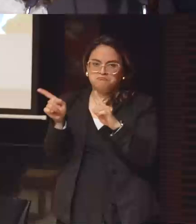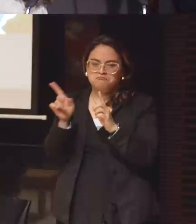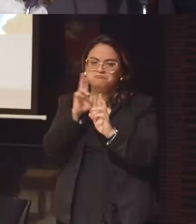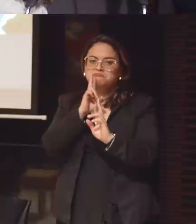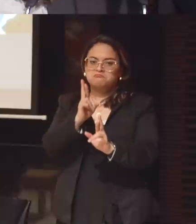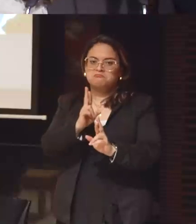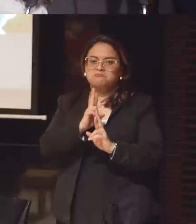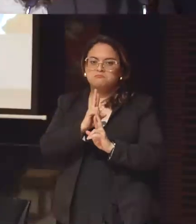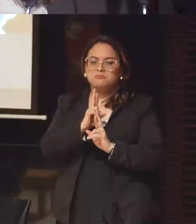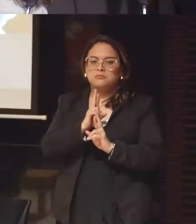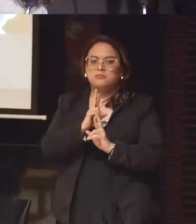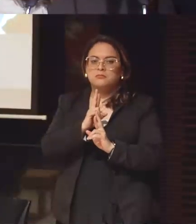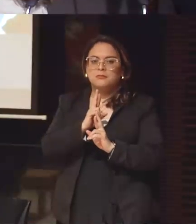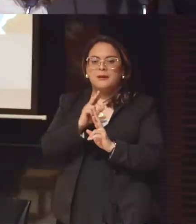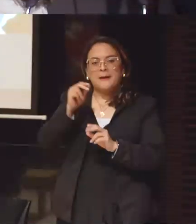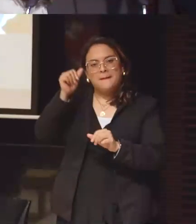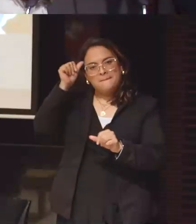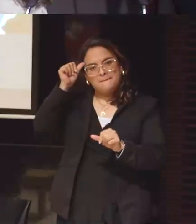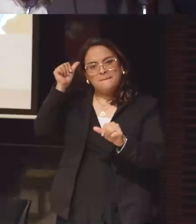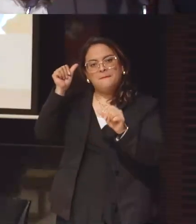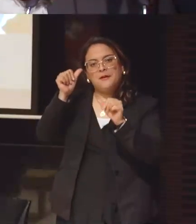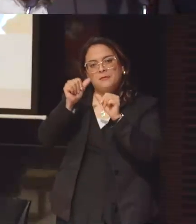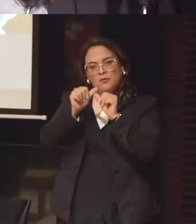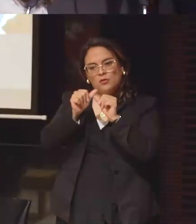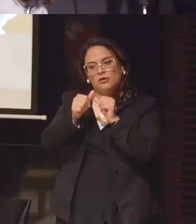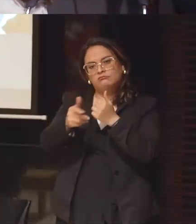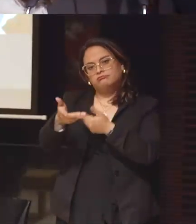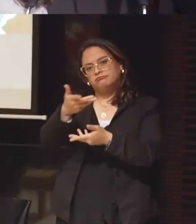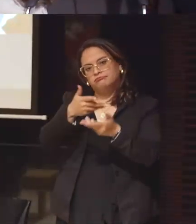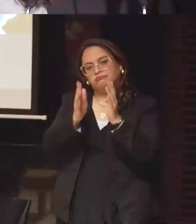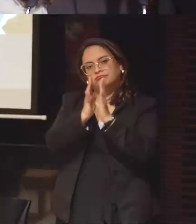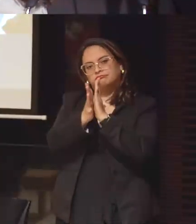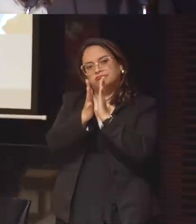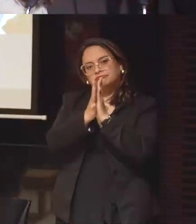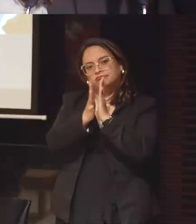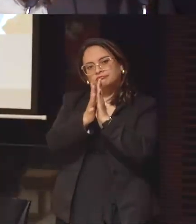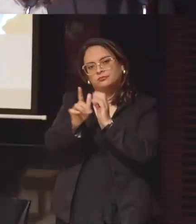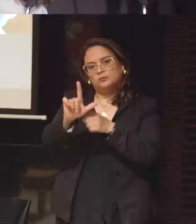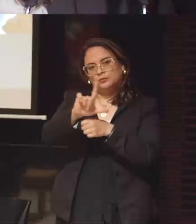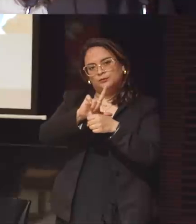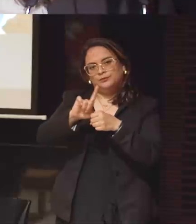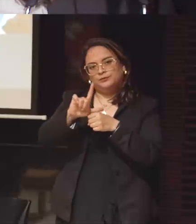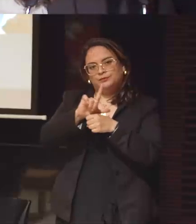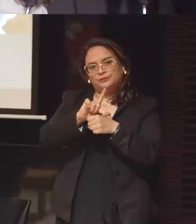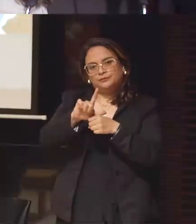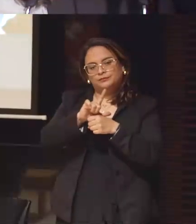¿Qué papel juega la memoria y la narrativa locales en la